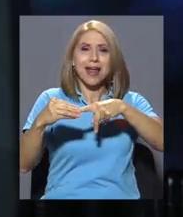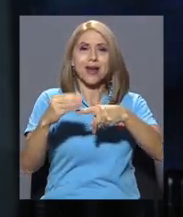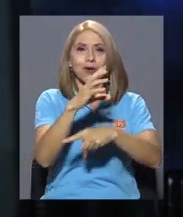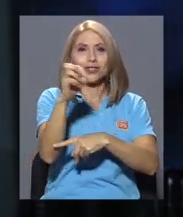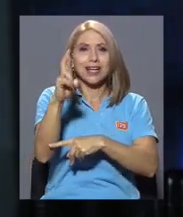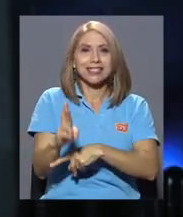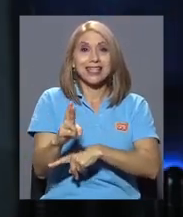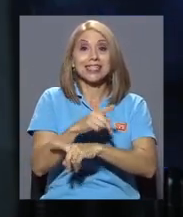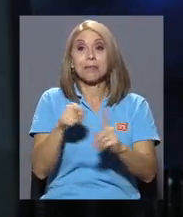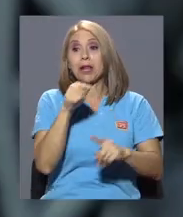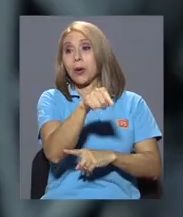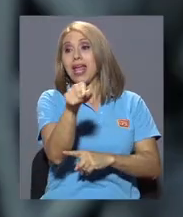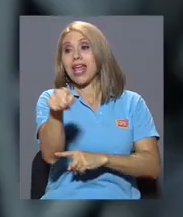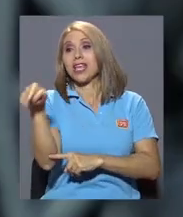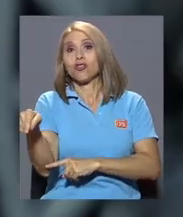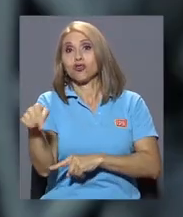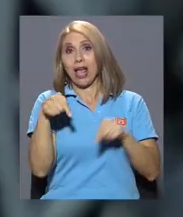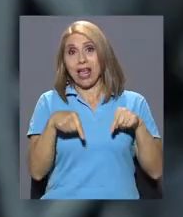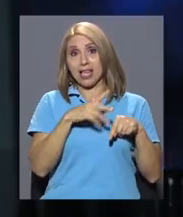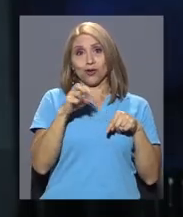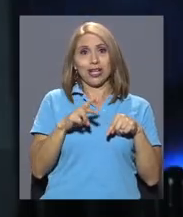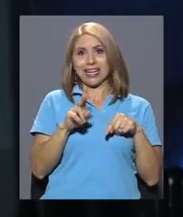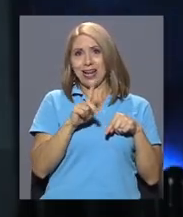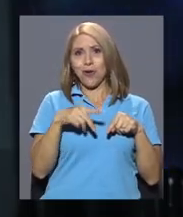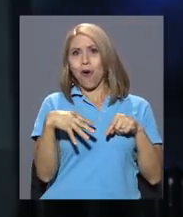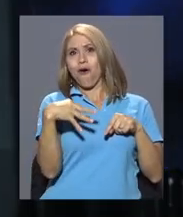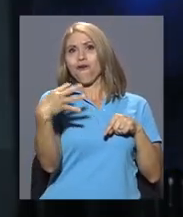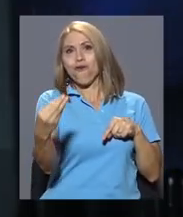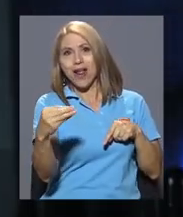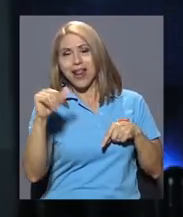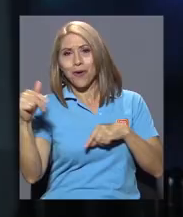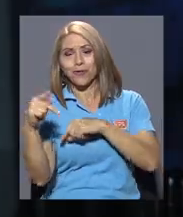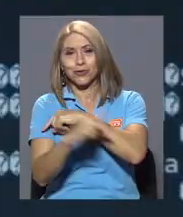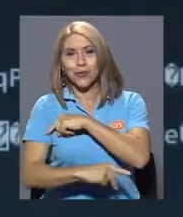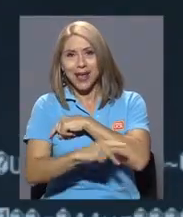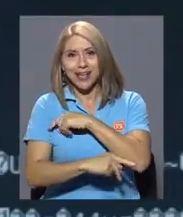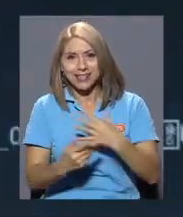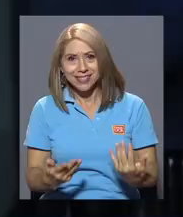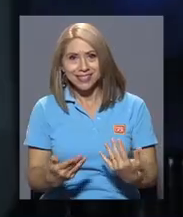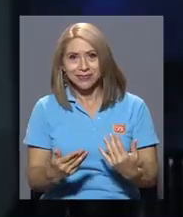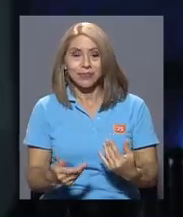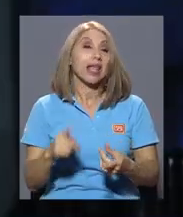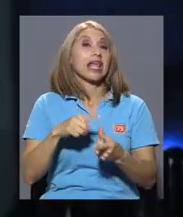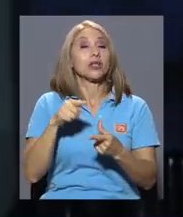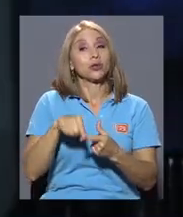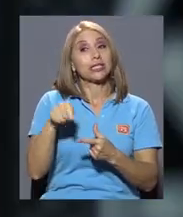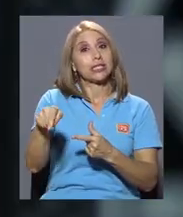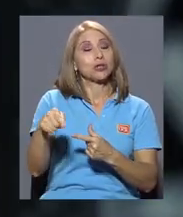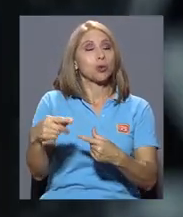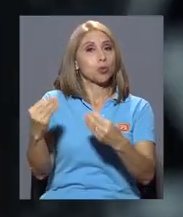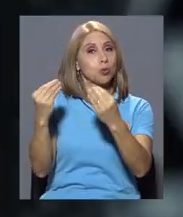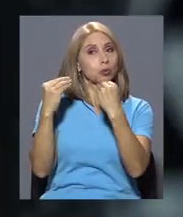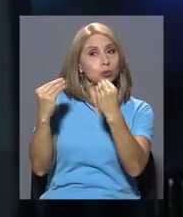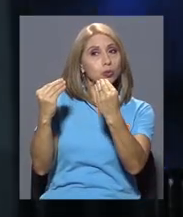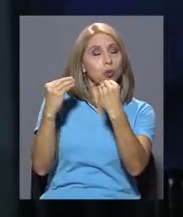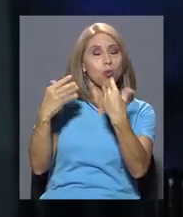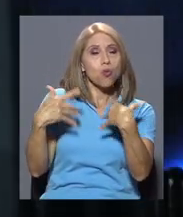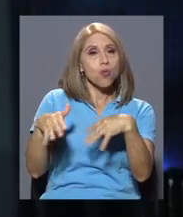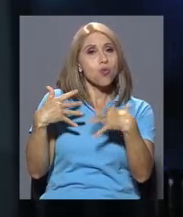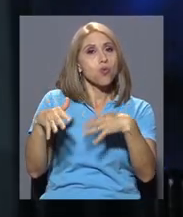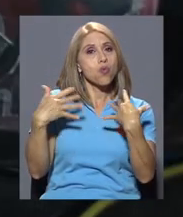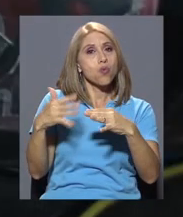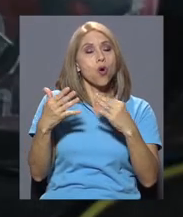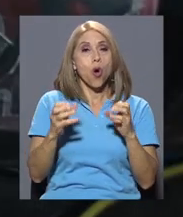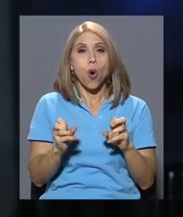estando ellos en otros países entonces bueno eso fue pues fue una de las grandes creo que elecciones y de las grandes